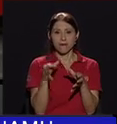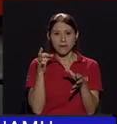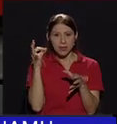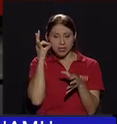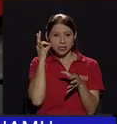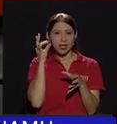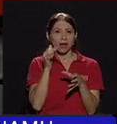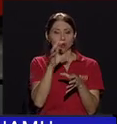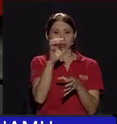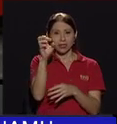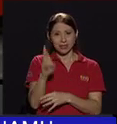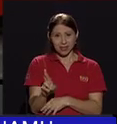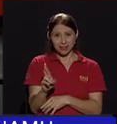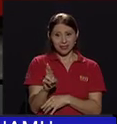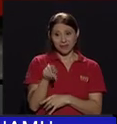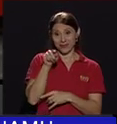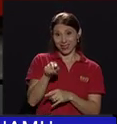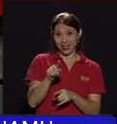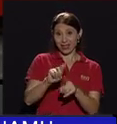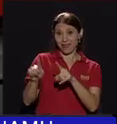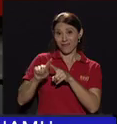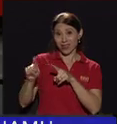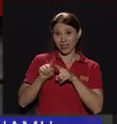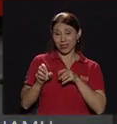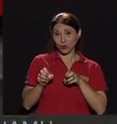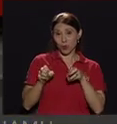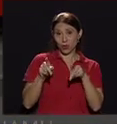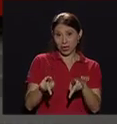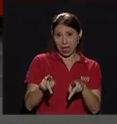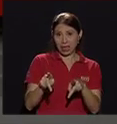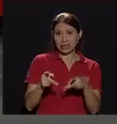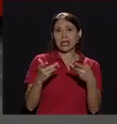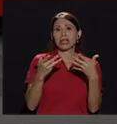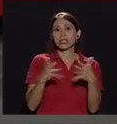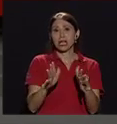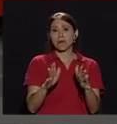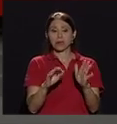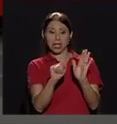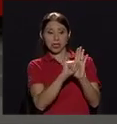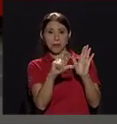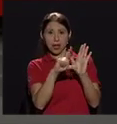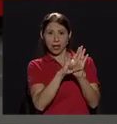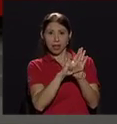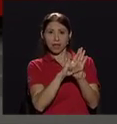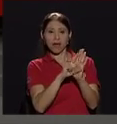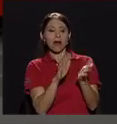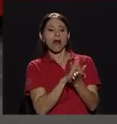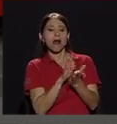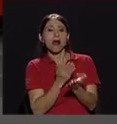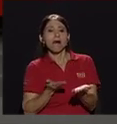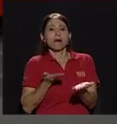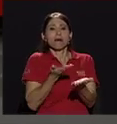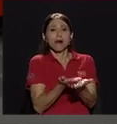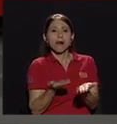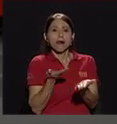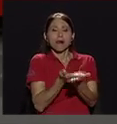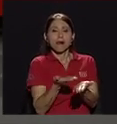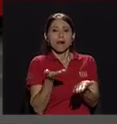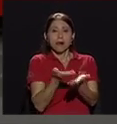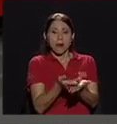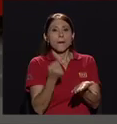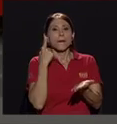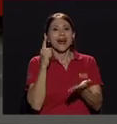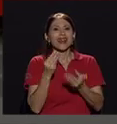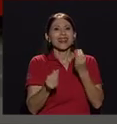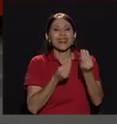quien en varias oportunidades presentó distintas iniciativas al Congreso para obtener el derecho al voto.